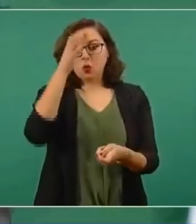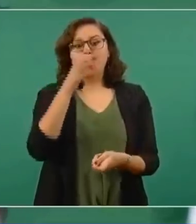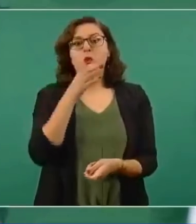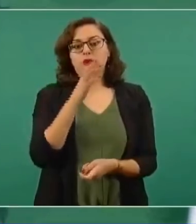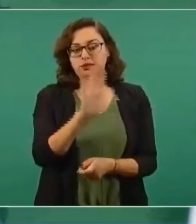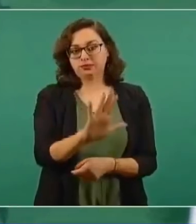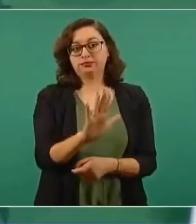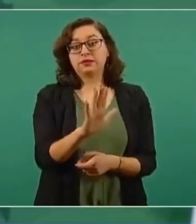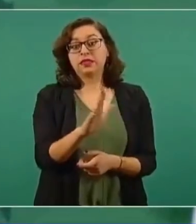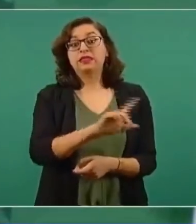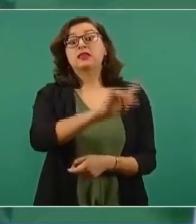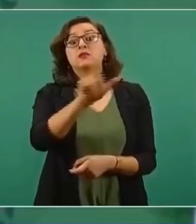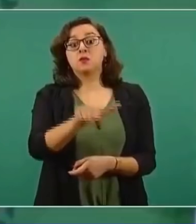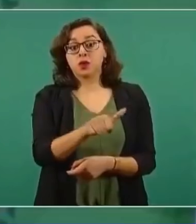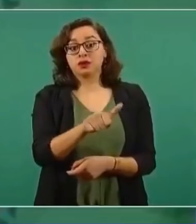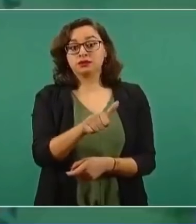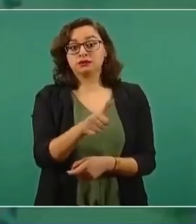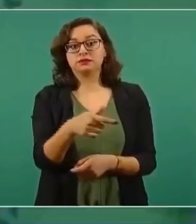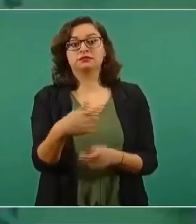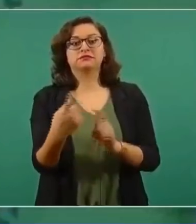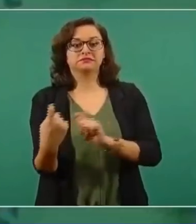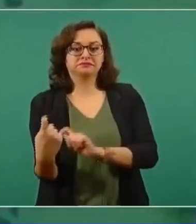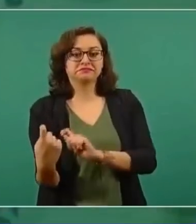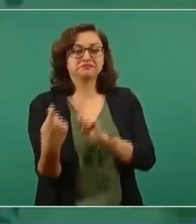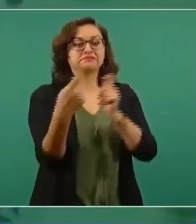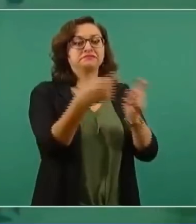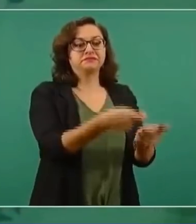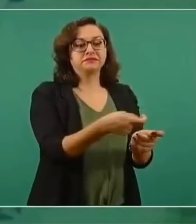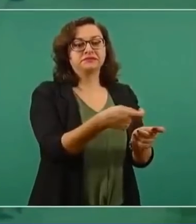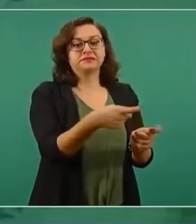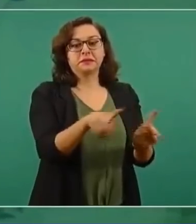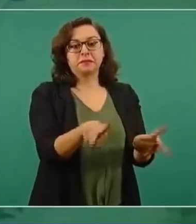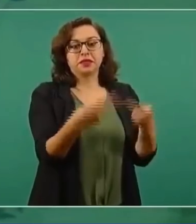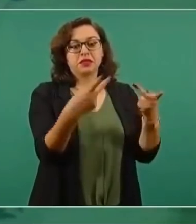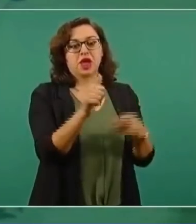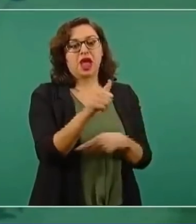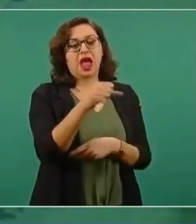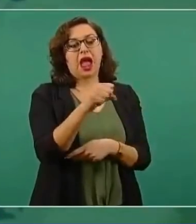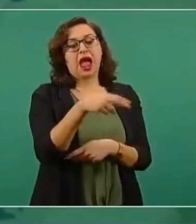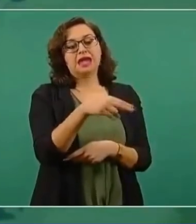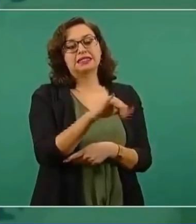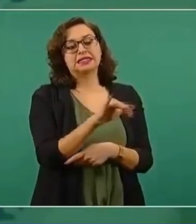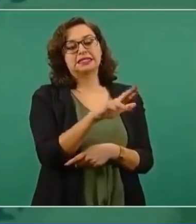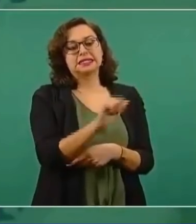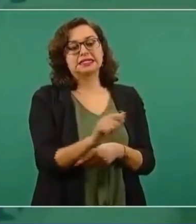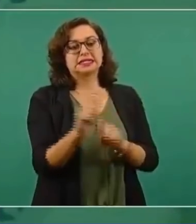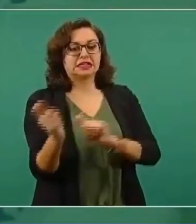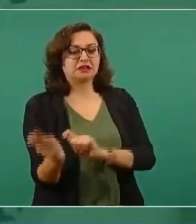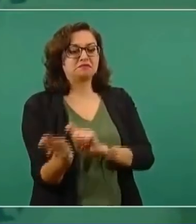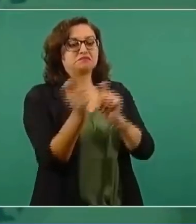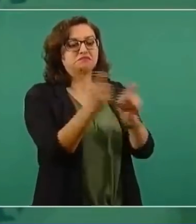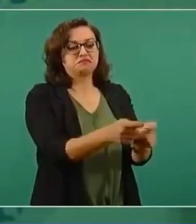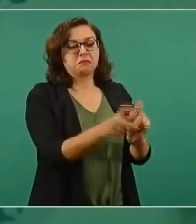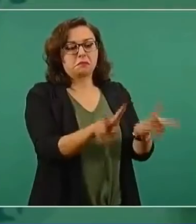vendió al señor Ancira, pero como consideraron de que no era